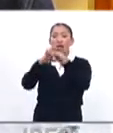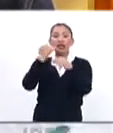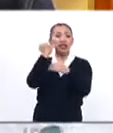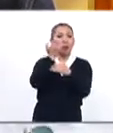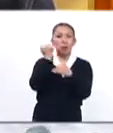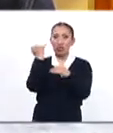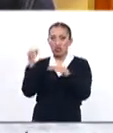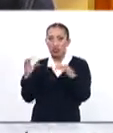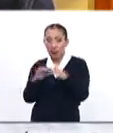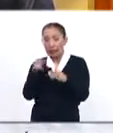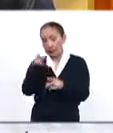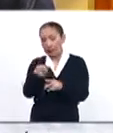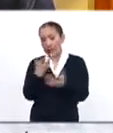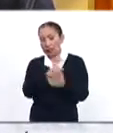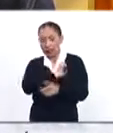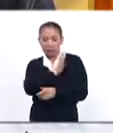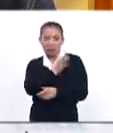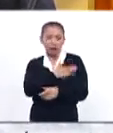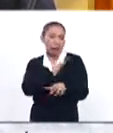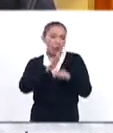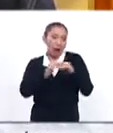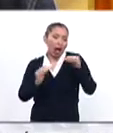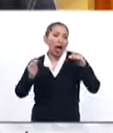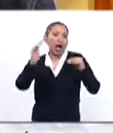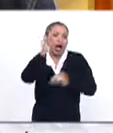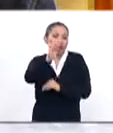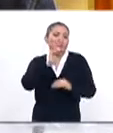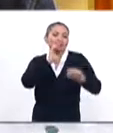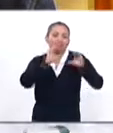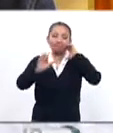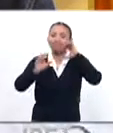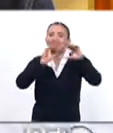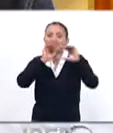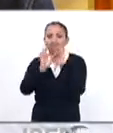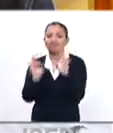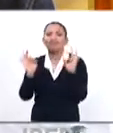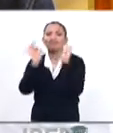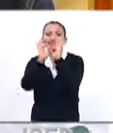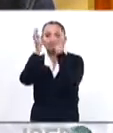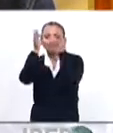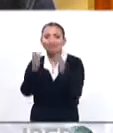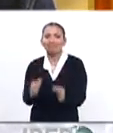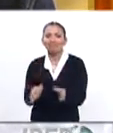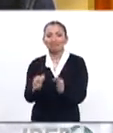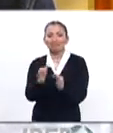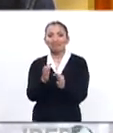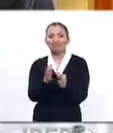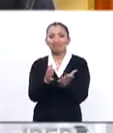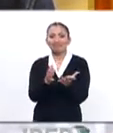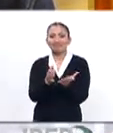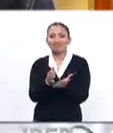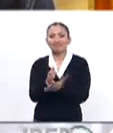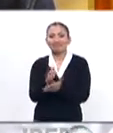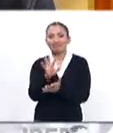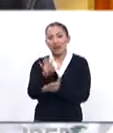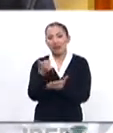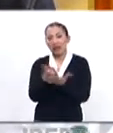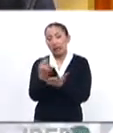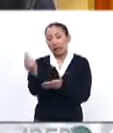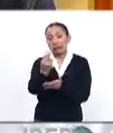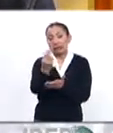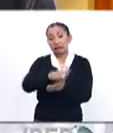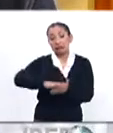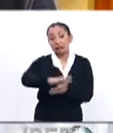idiomas. Finalmente, el español se vuelve un idioma, digamos, oficial, digamos, que se